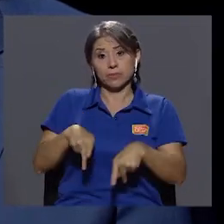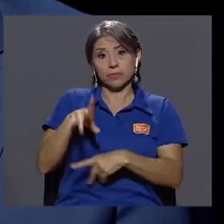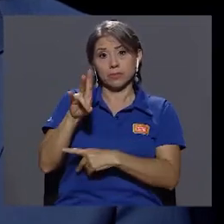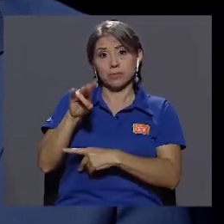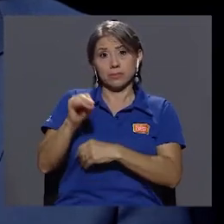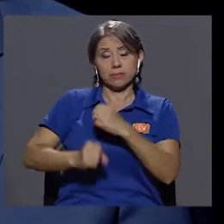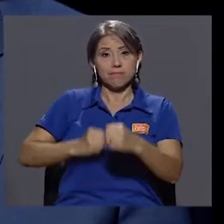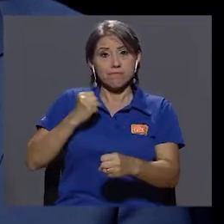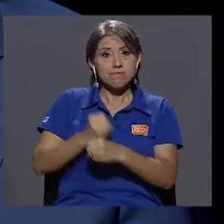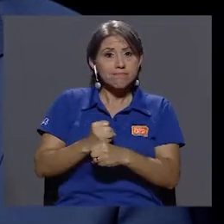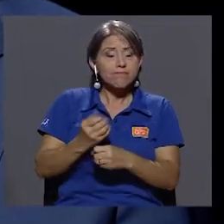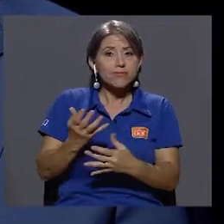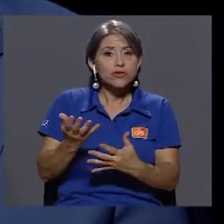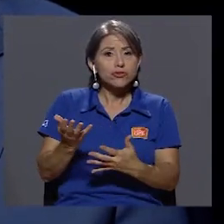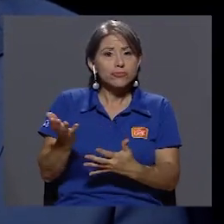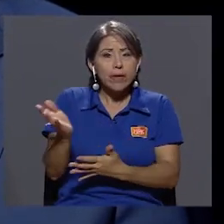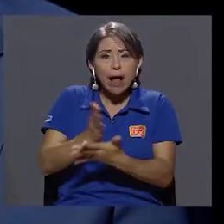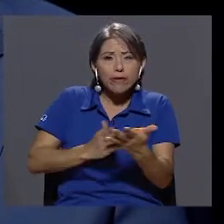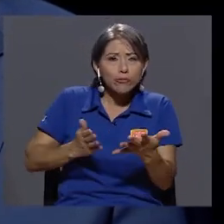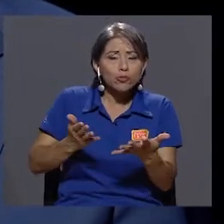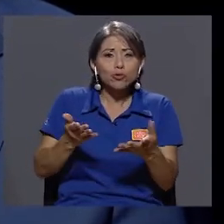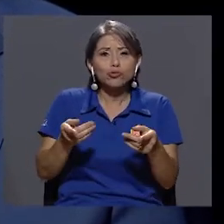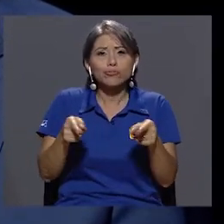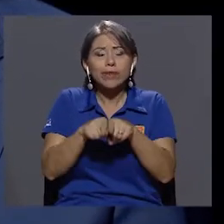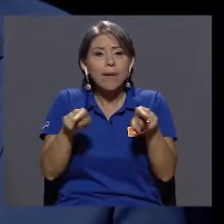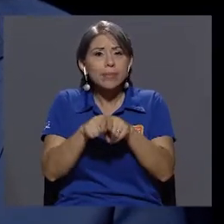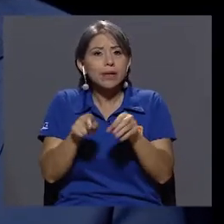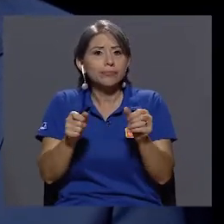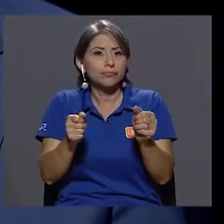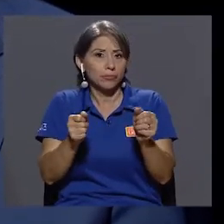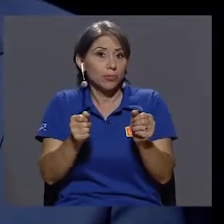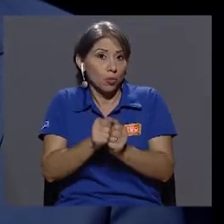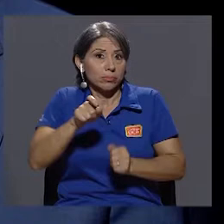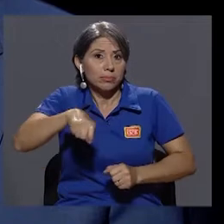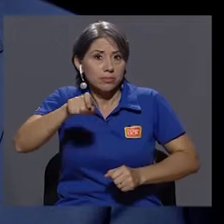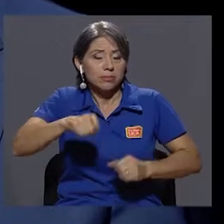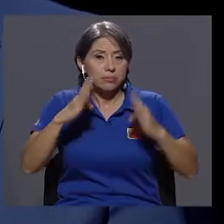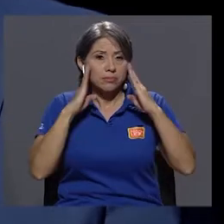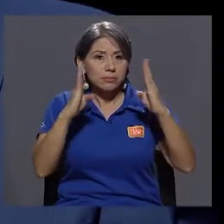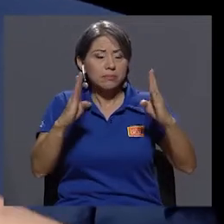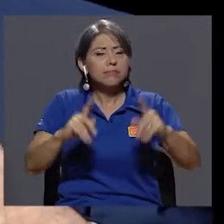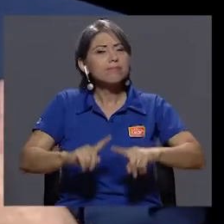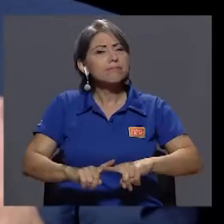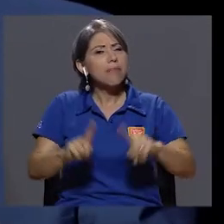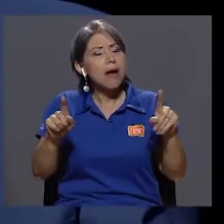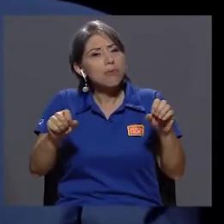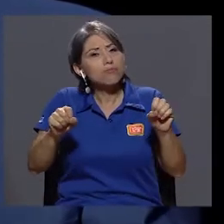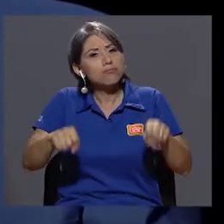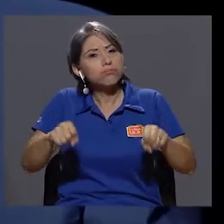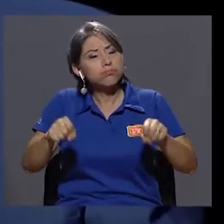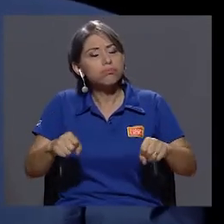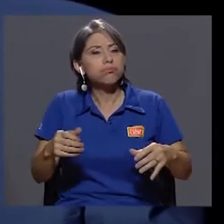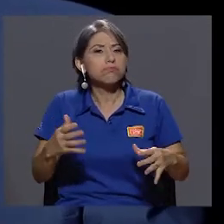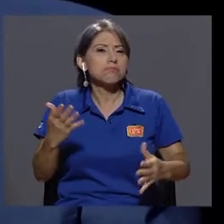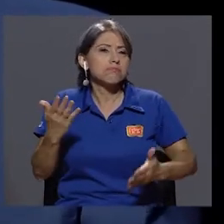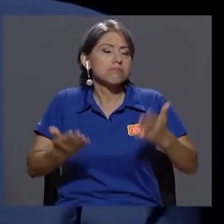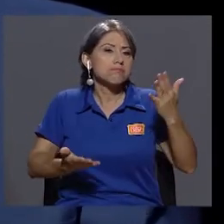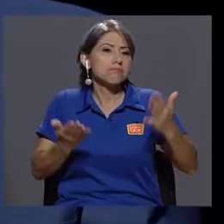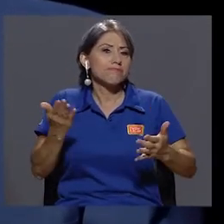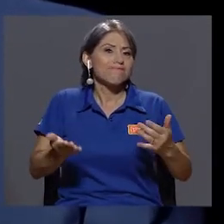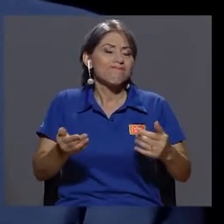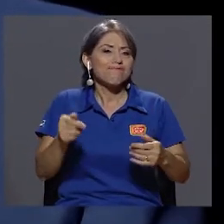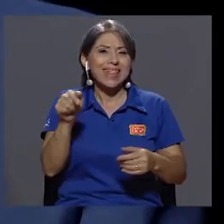esté hay algunos que están también en necesidad de atención pero puede ser que